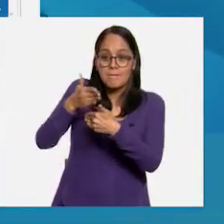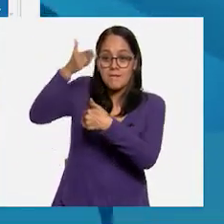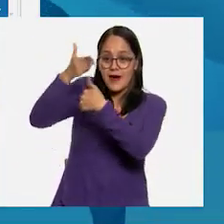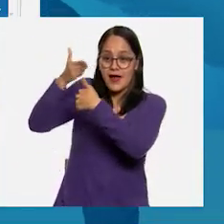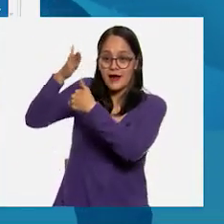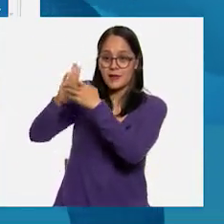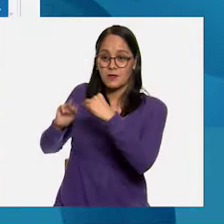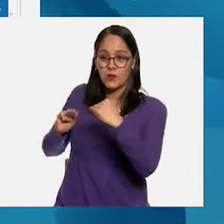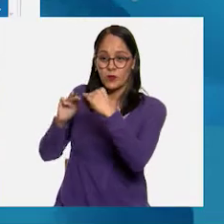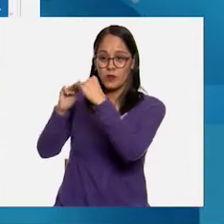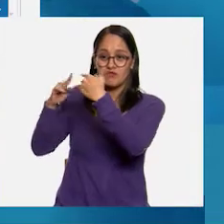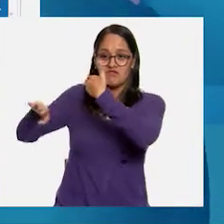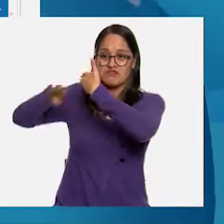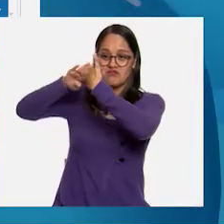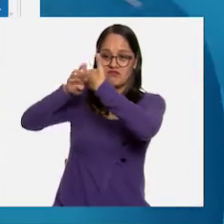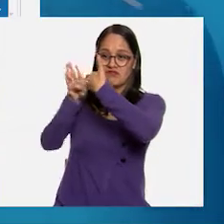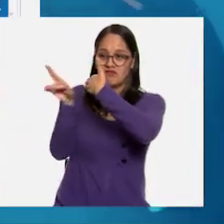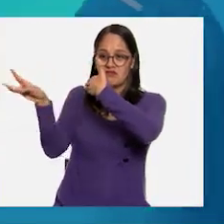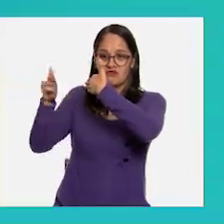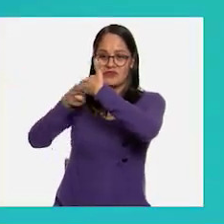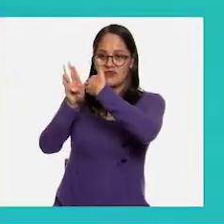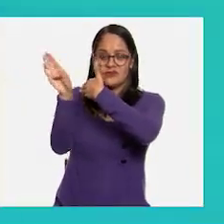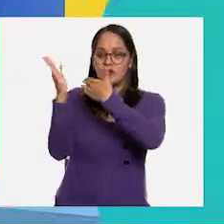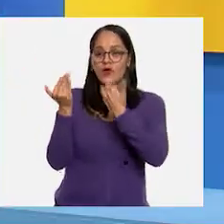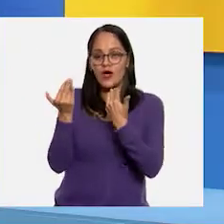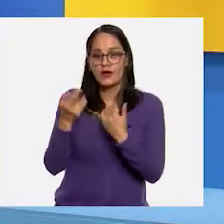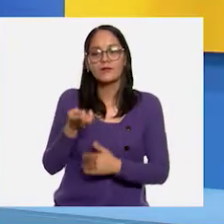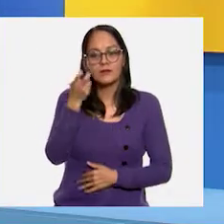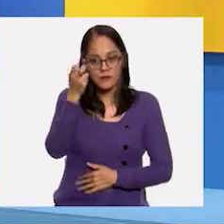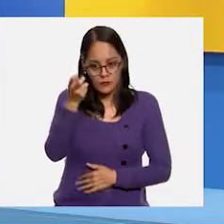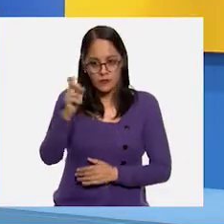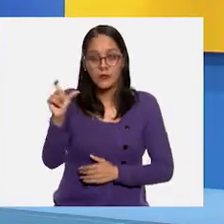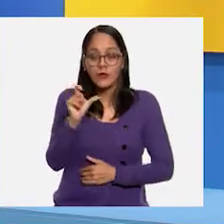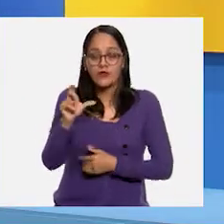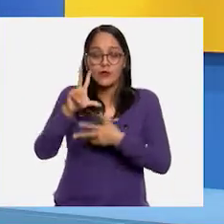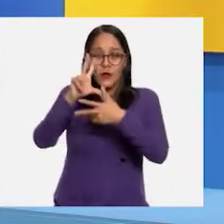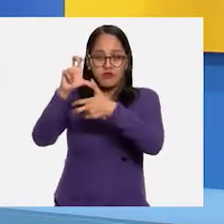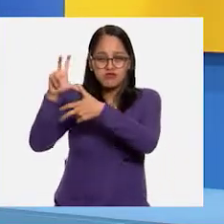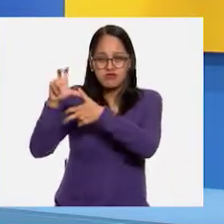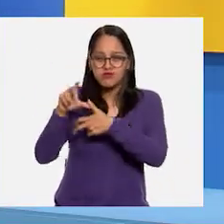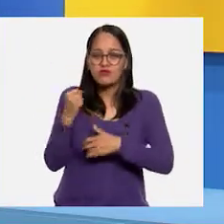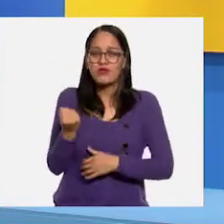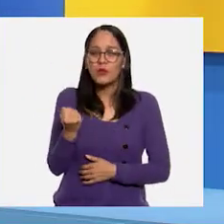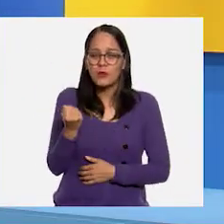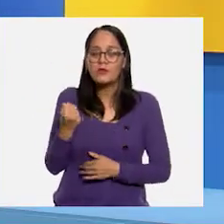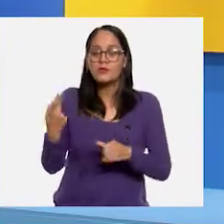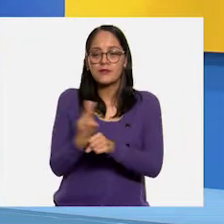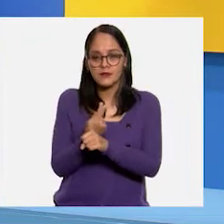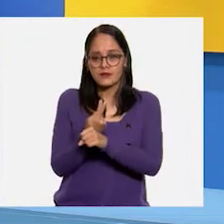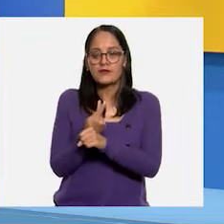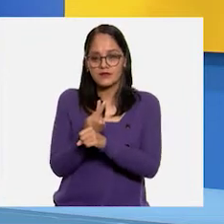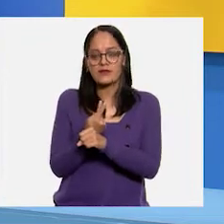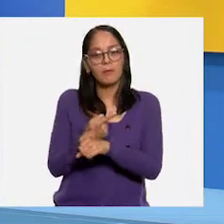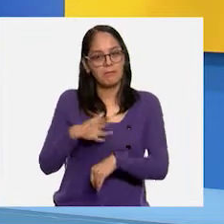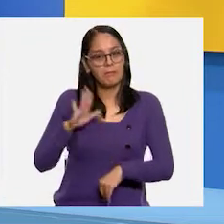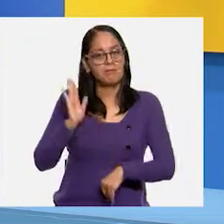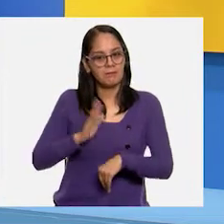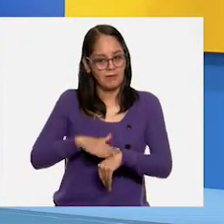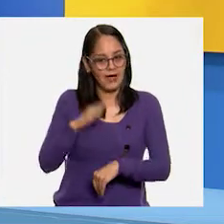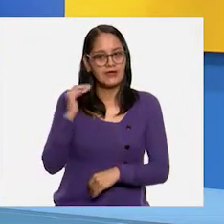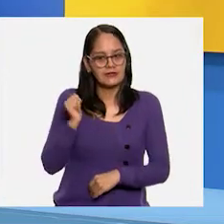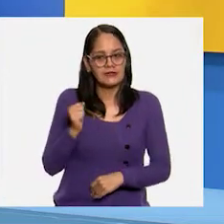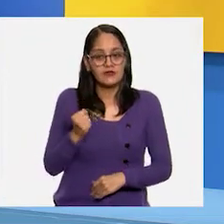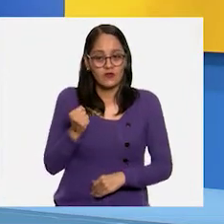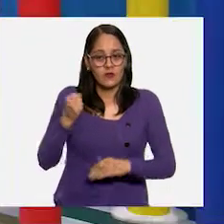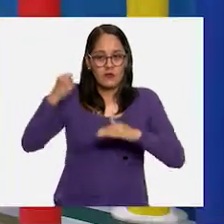que los detenga. Entonces, cuando los huracanes son de gran magnitud, sus efectos se sienten más